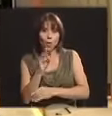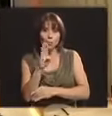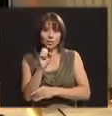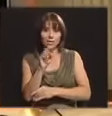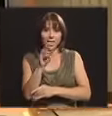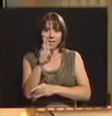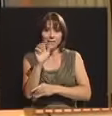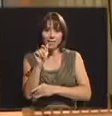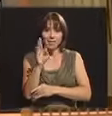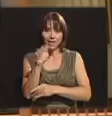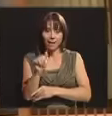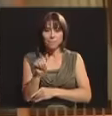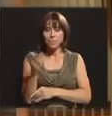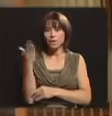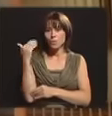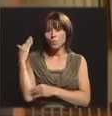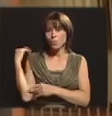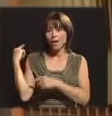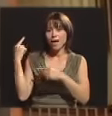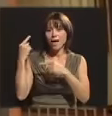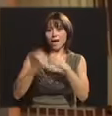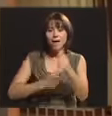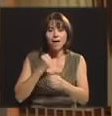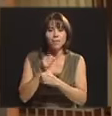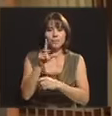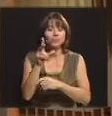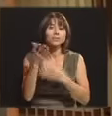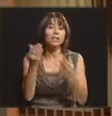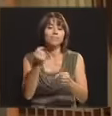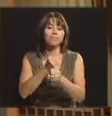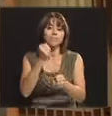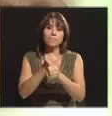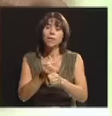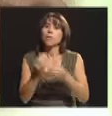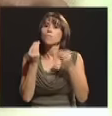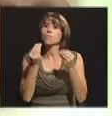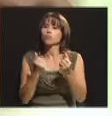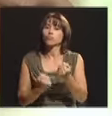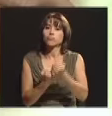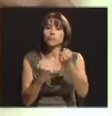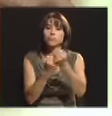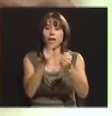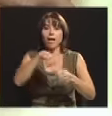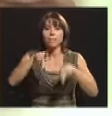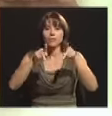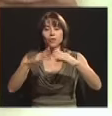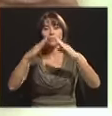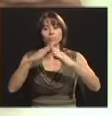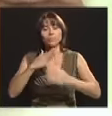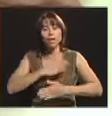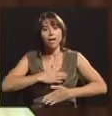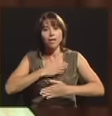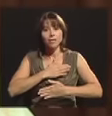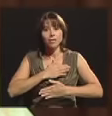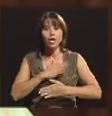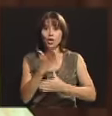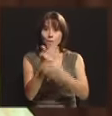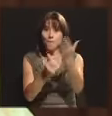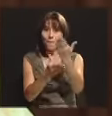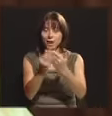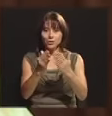trayectoria ha dado importantes aportes en materia de salud a los atenienses sus manos Han atendido más de